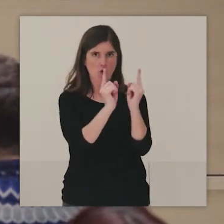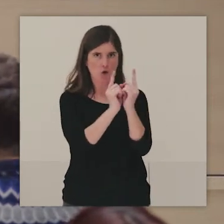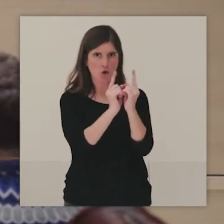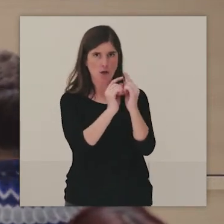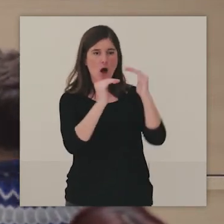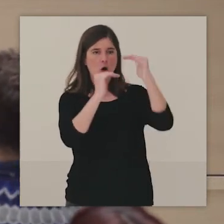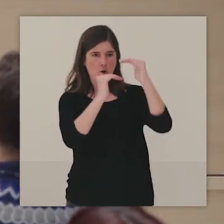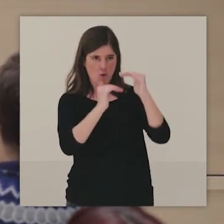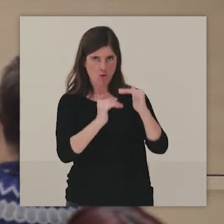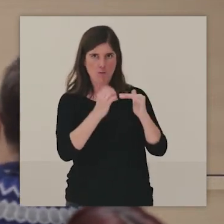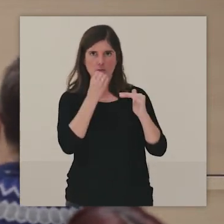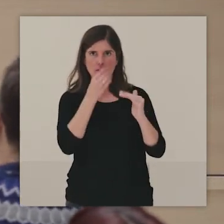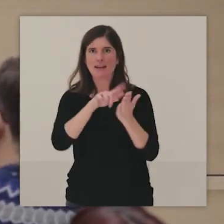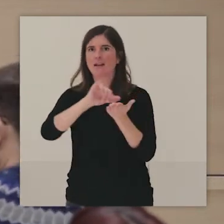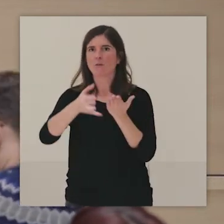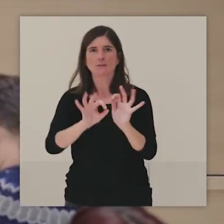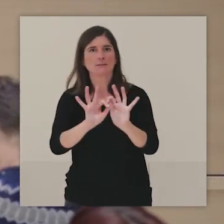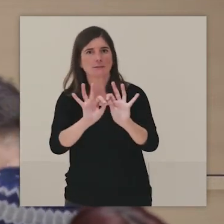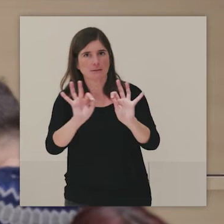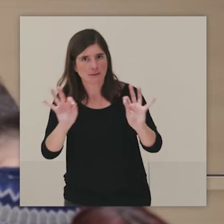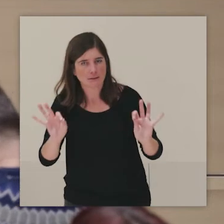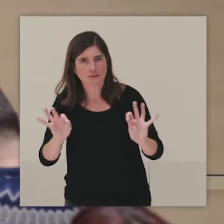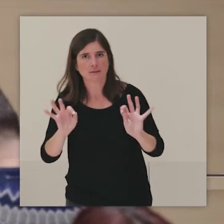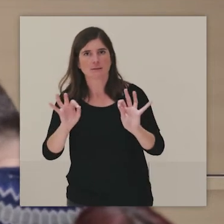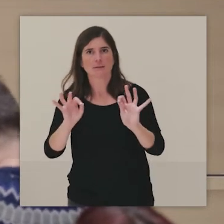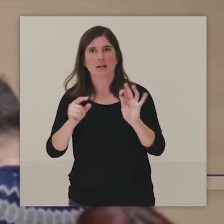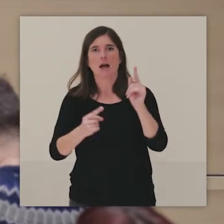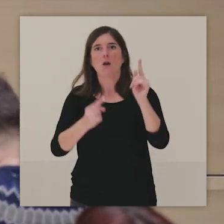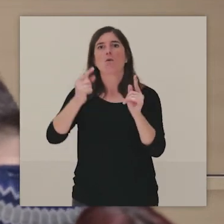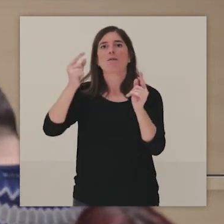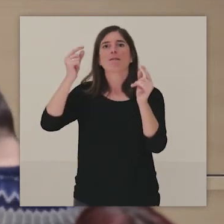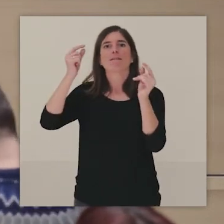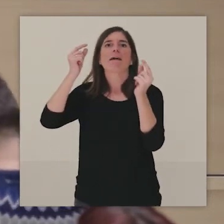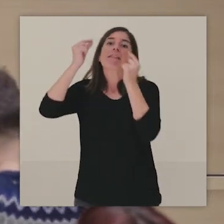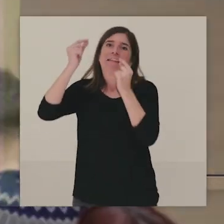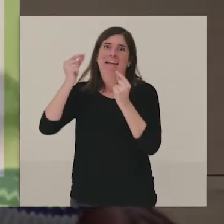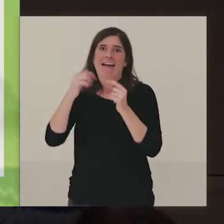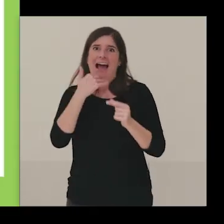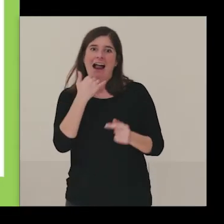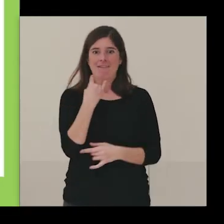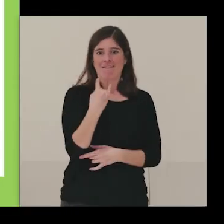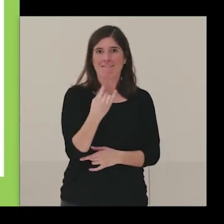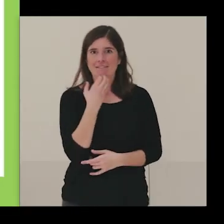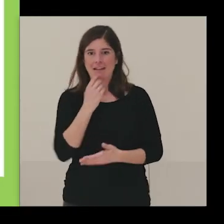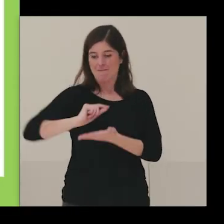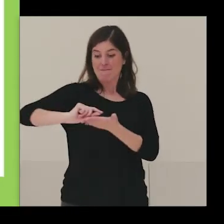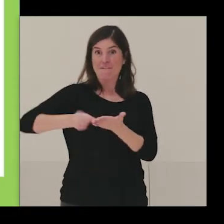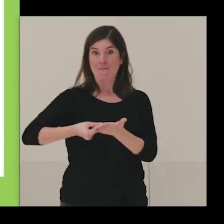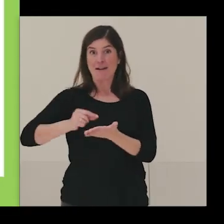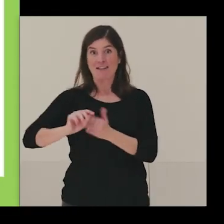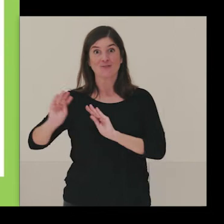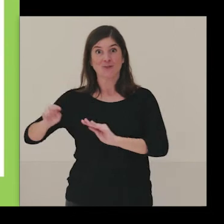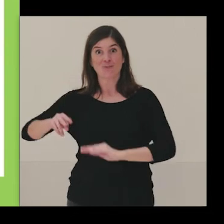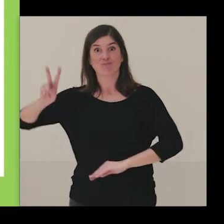párrafos organizados, un lenguaje mucho más sencillo, con algún detalle que sea atractivo. Pues bueno, pues la firma de Lope de Vega,